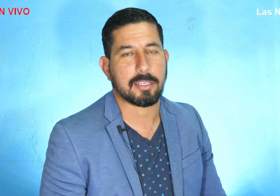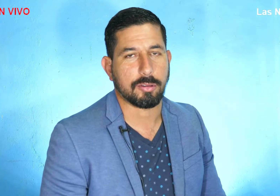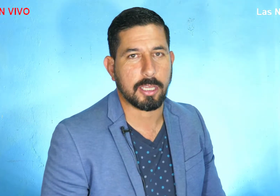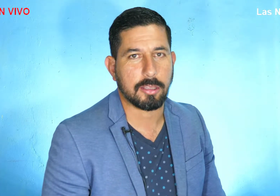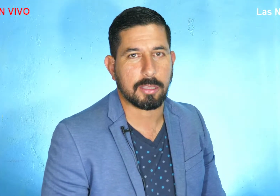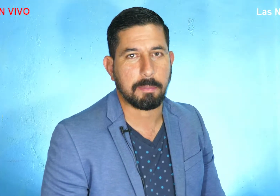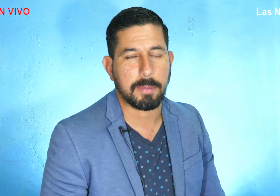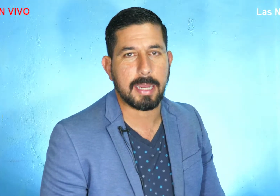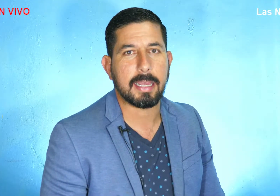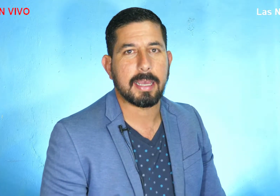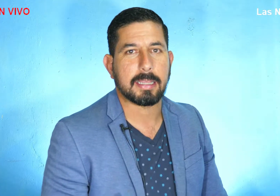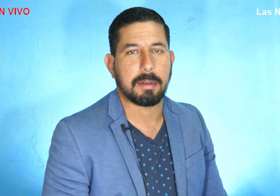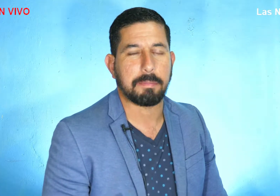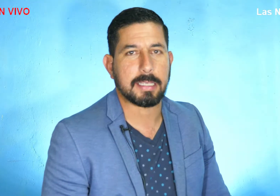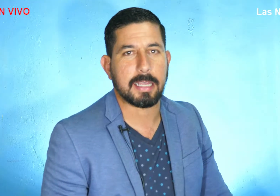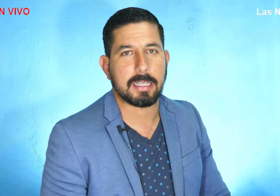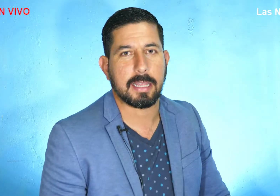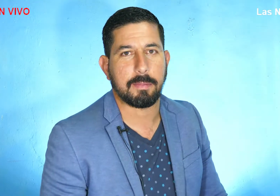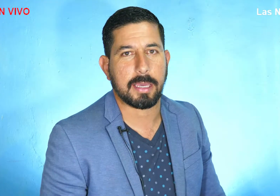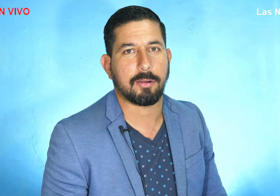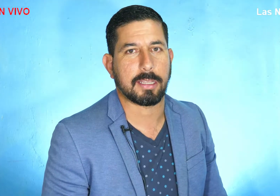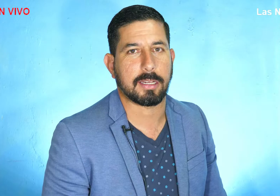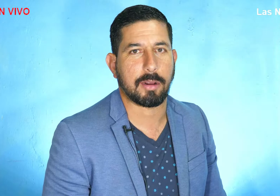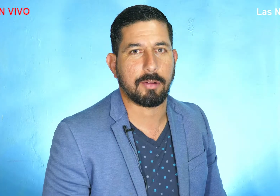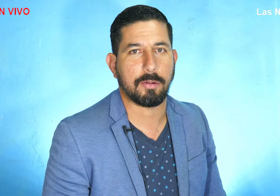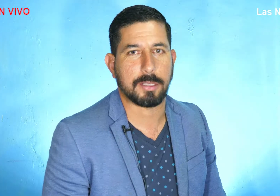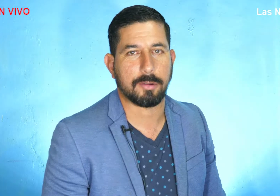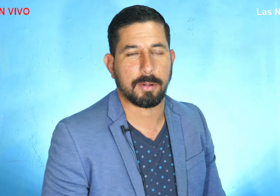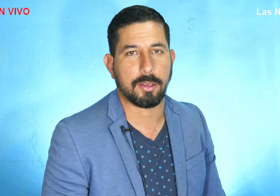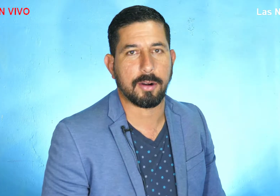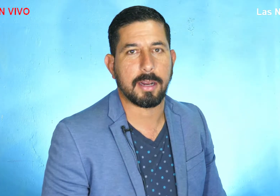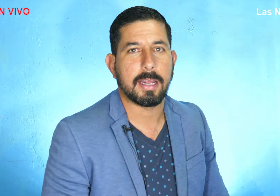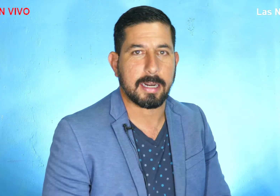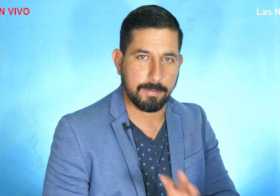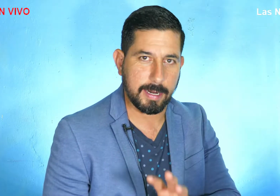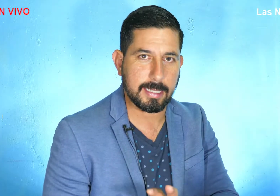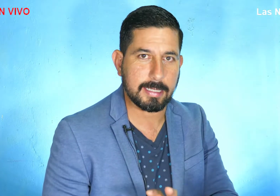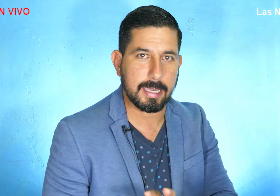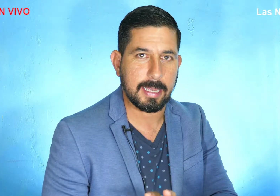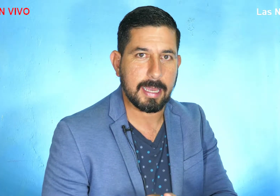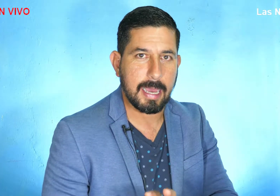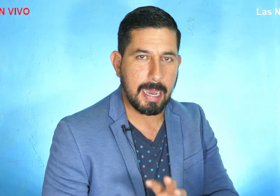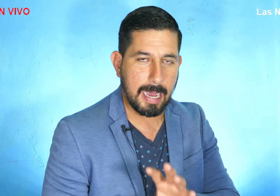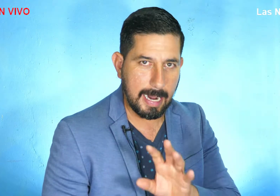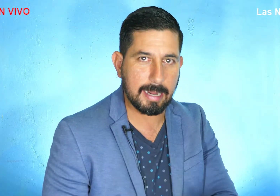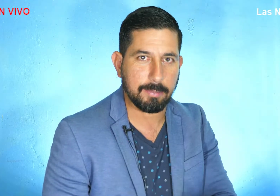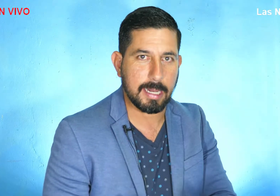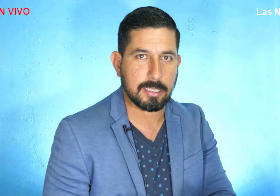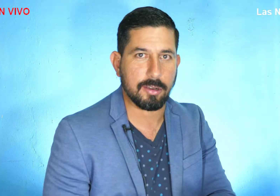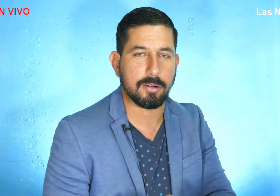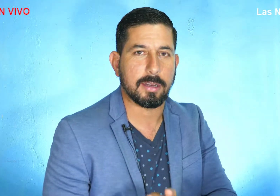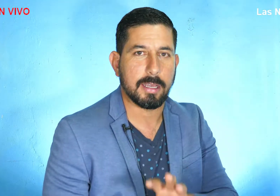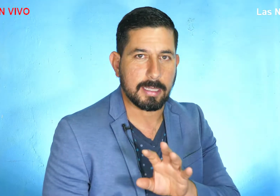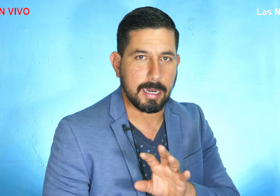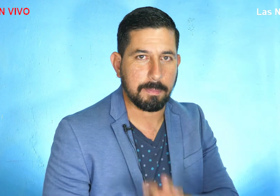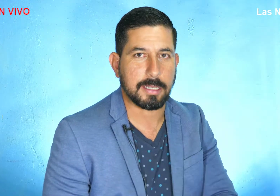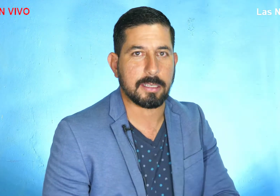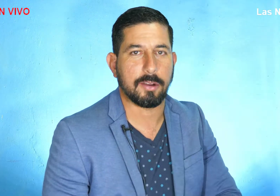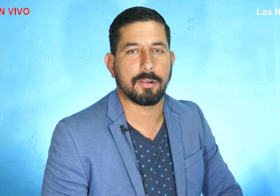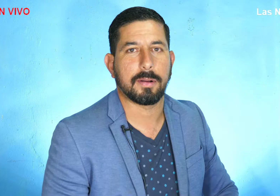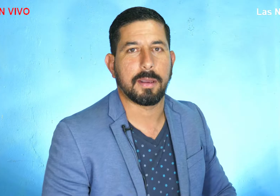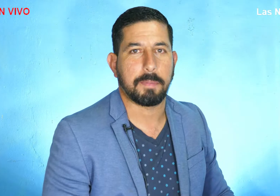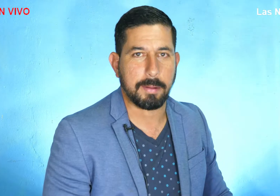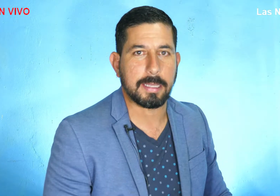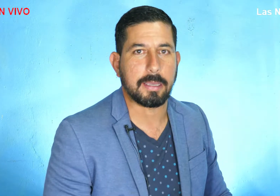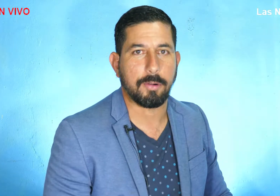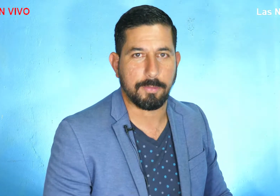el descontento también del presidente de México, Andrés Manuel López Obrador, referente a la eliminación de la